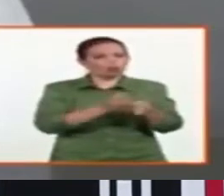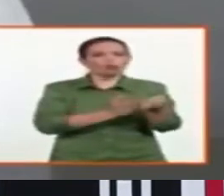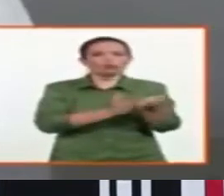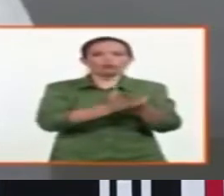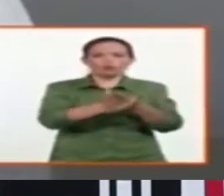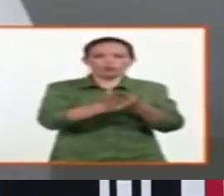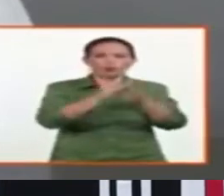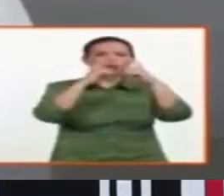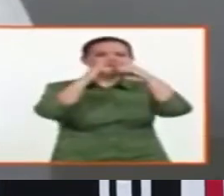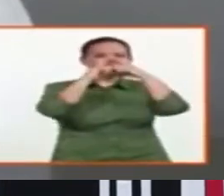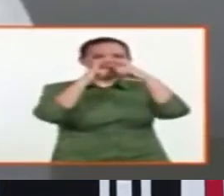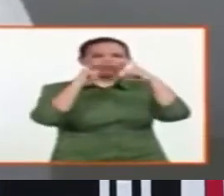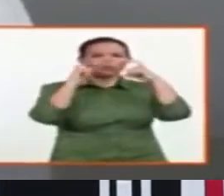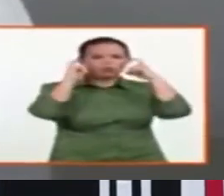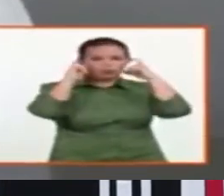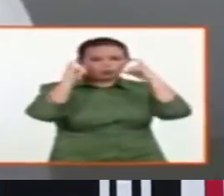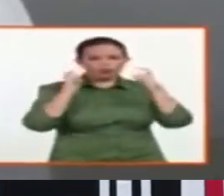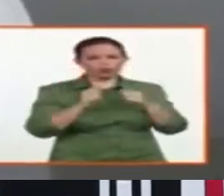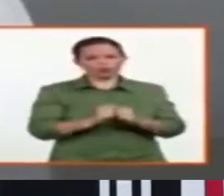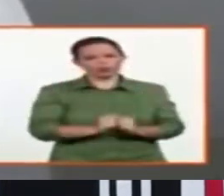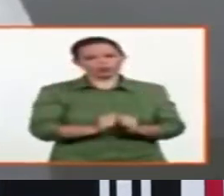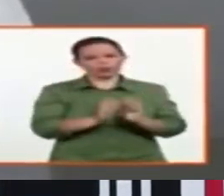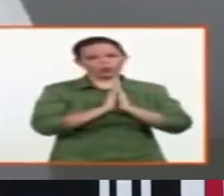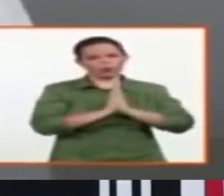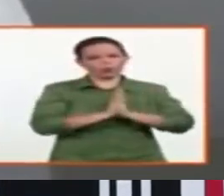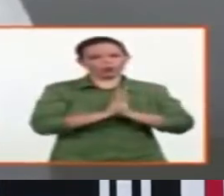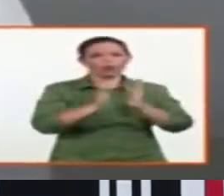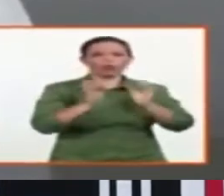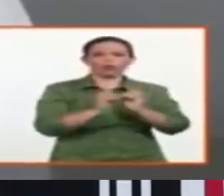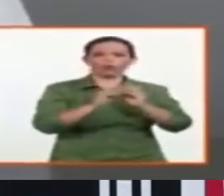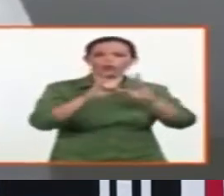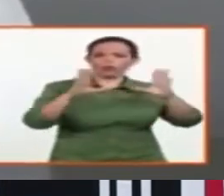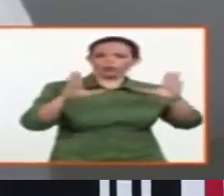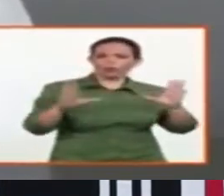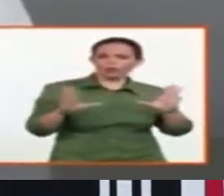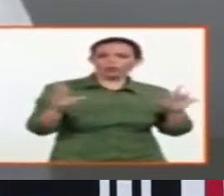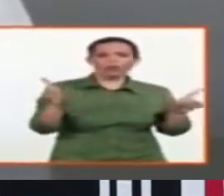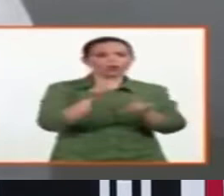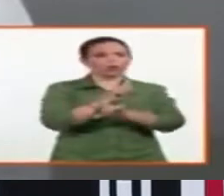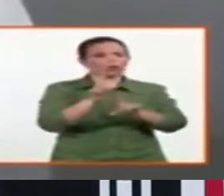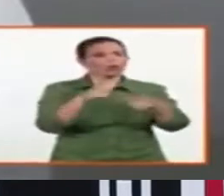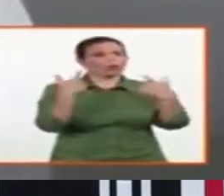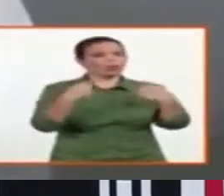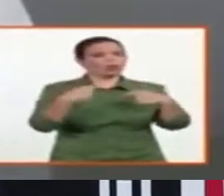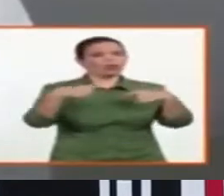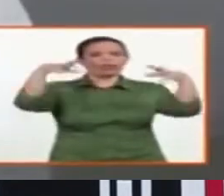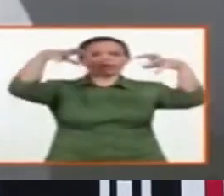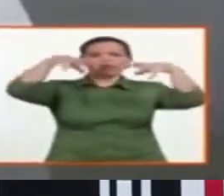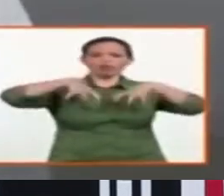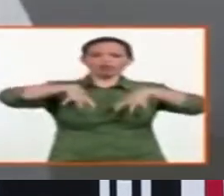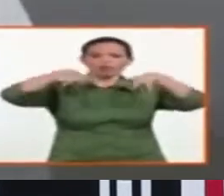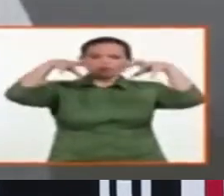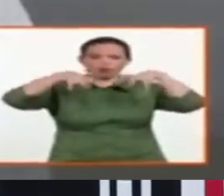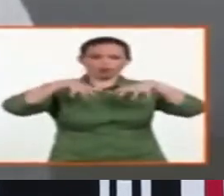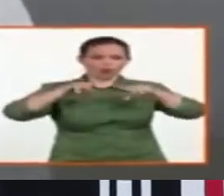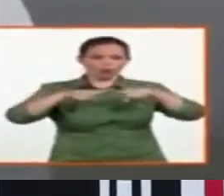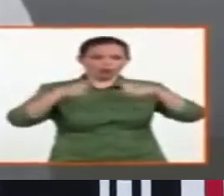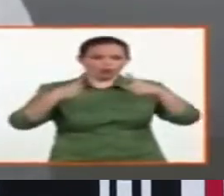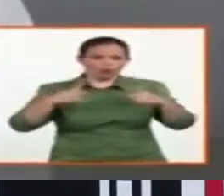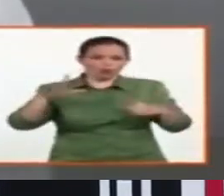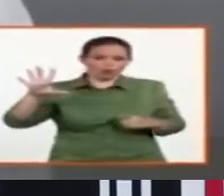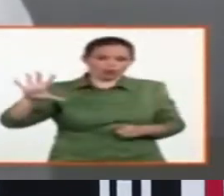Porque nunca han hecho algo para tener producción de entrada de dinero. Solo de